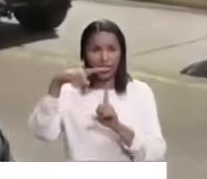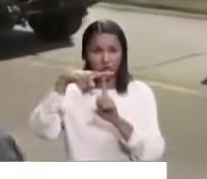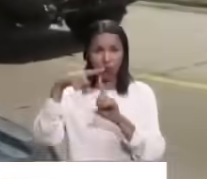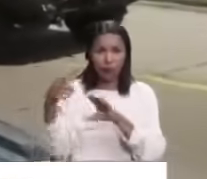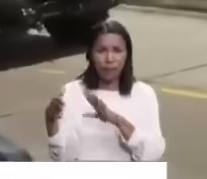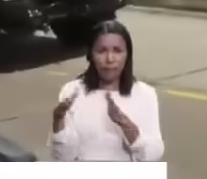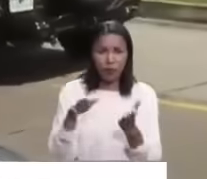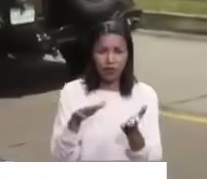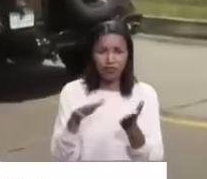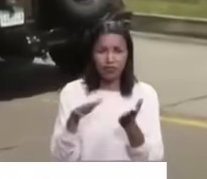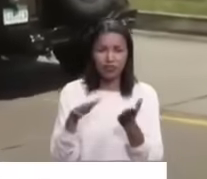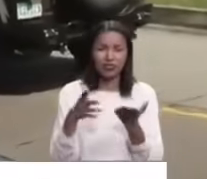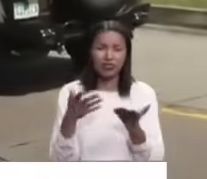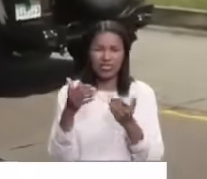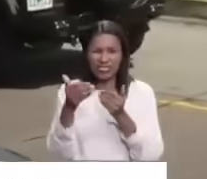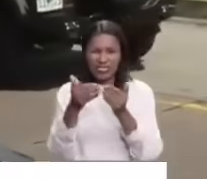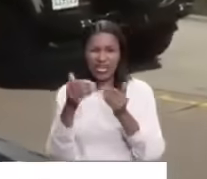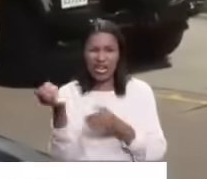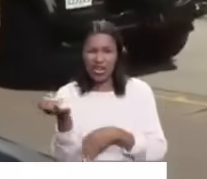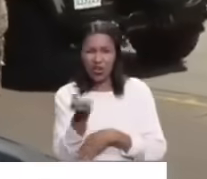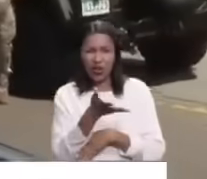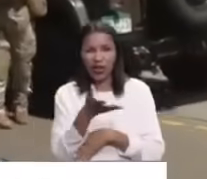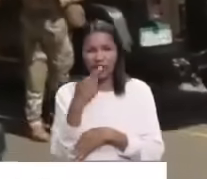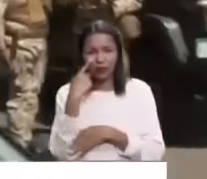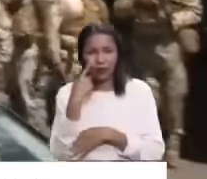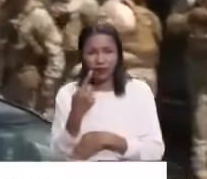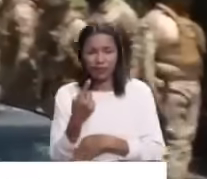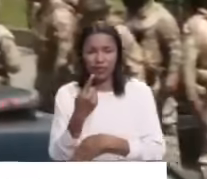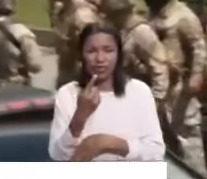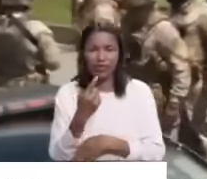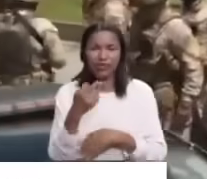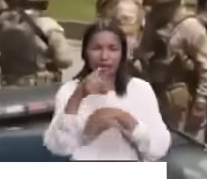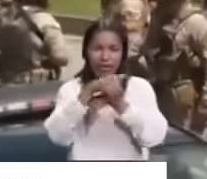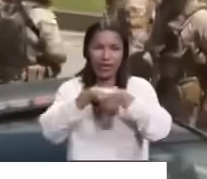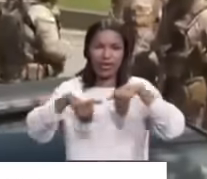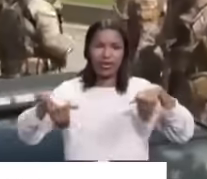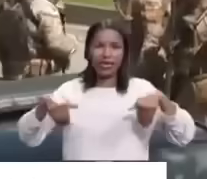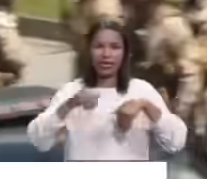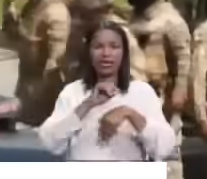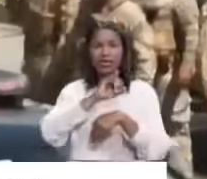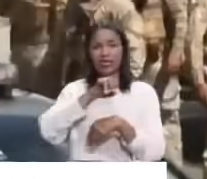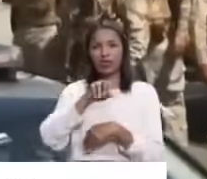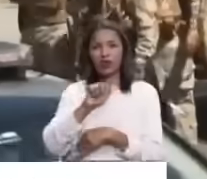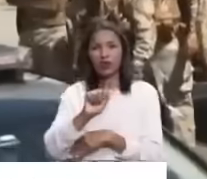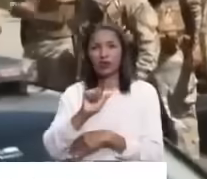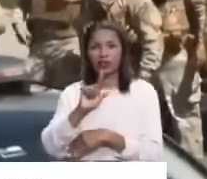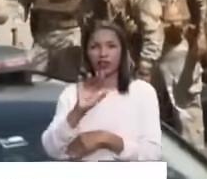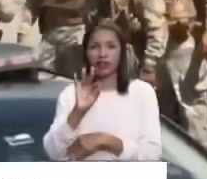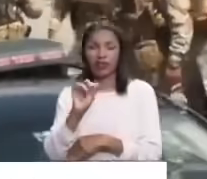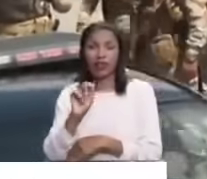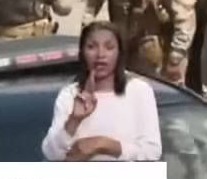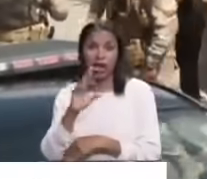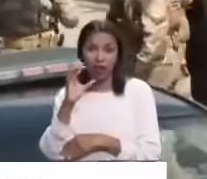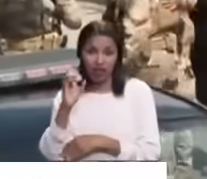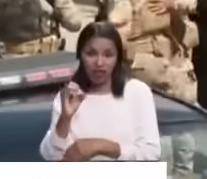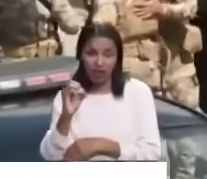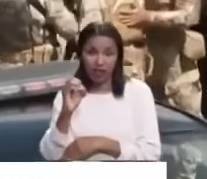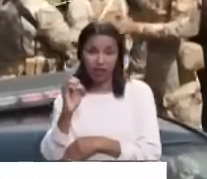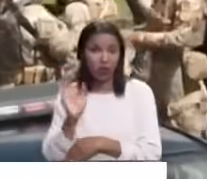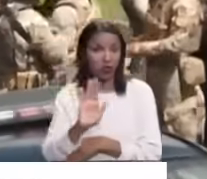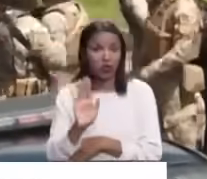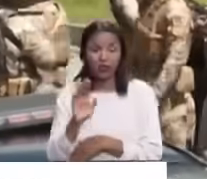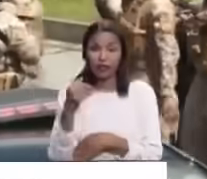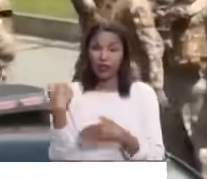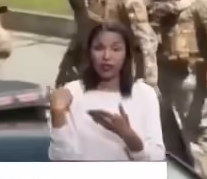Ricardo J. Alfaro. En este momento, como ustedes pueden estar apreciando, están los policías en posición. No ha llegado la autoridad